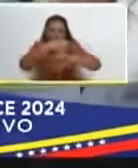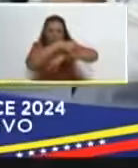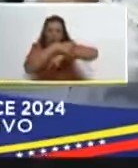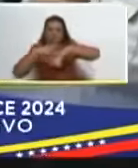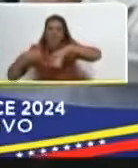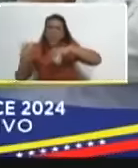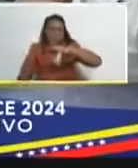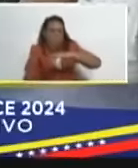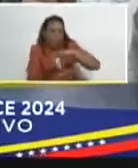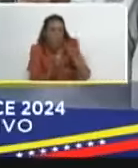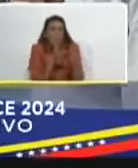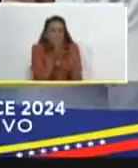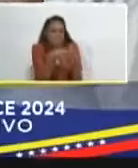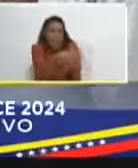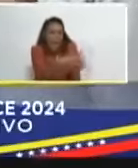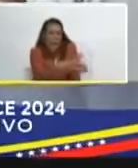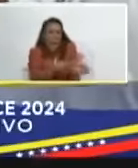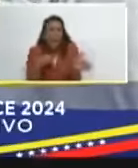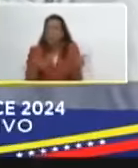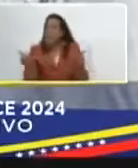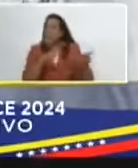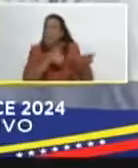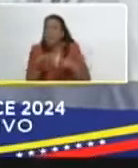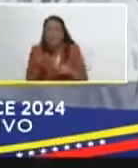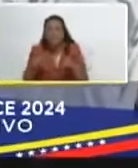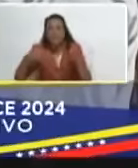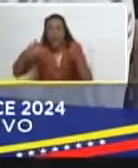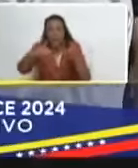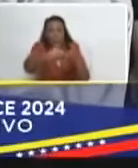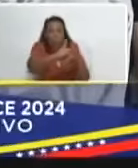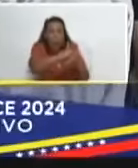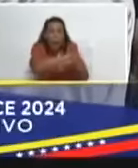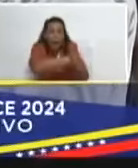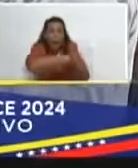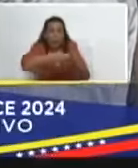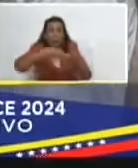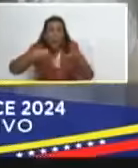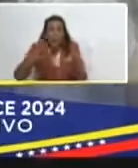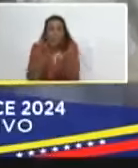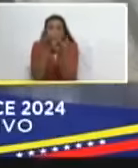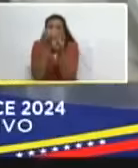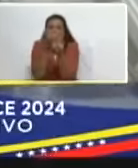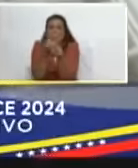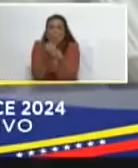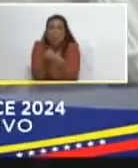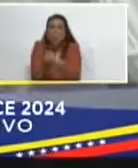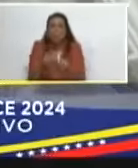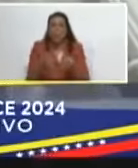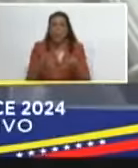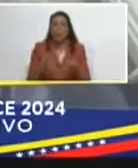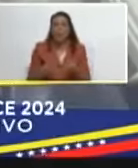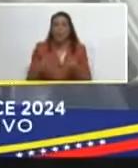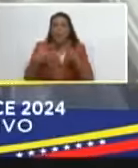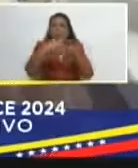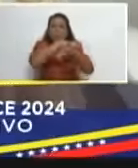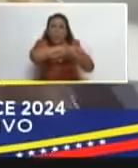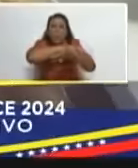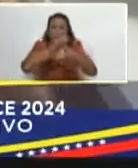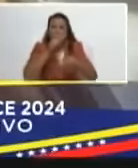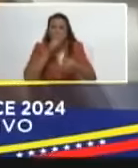ya está elaborado, ¿verdad? Esto ya está elaborado, sí. Es la vejiga del pescado deshidratada ya. La vejiga deshidratada. Exactamente. ¿Y se come